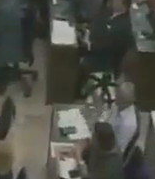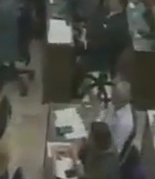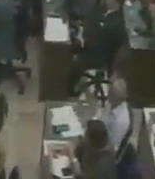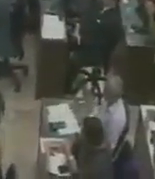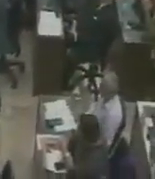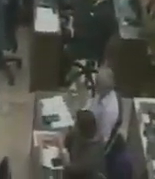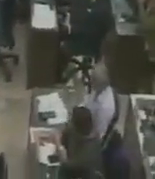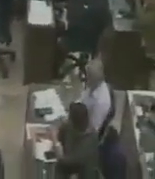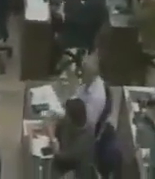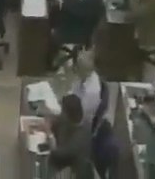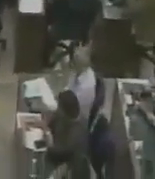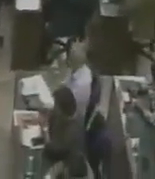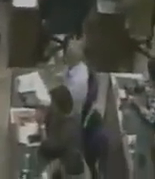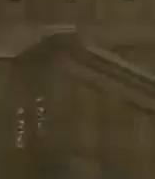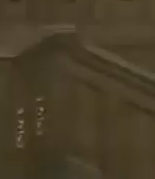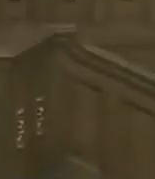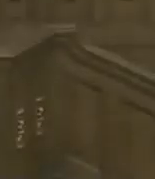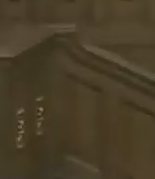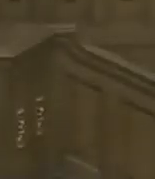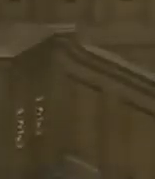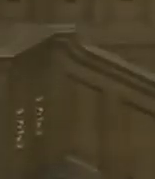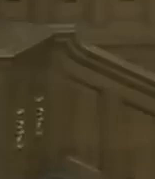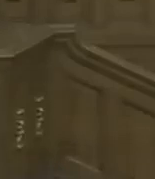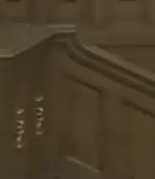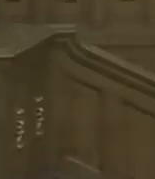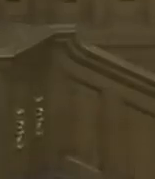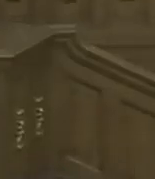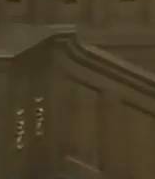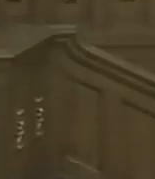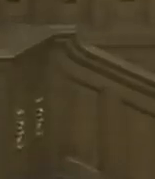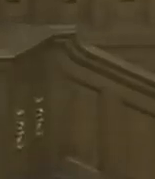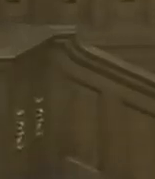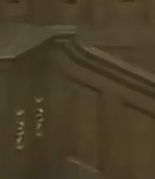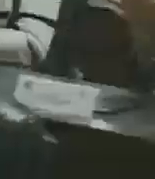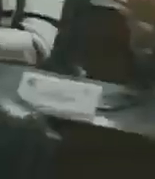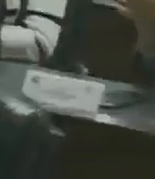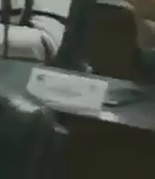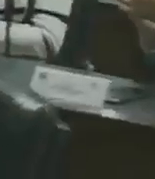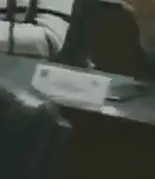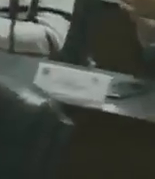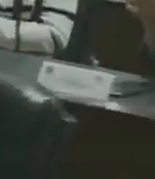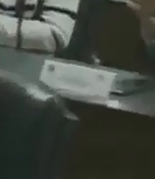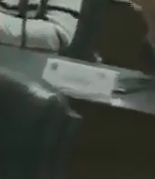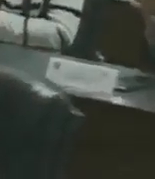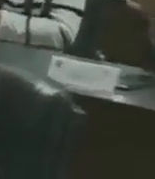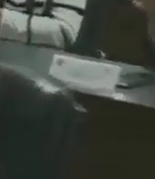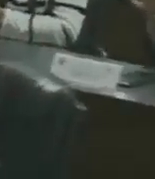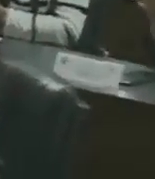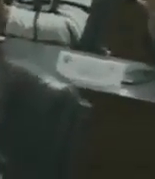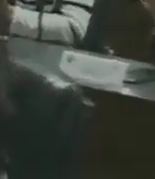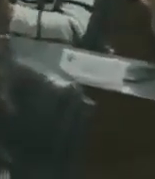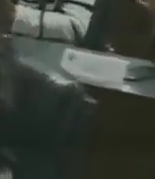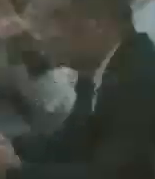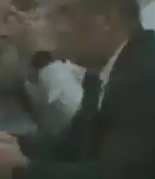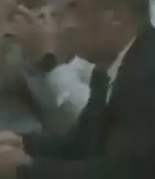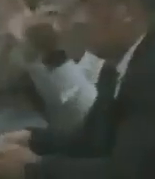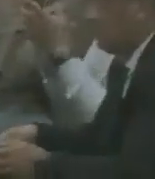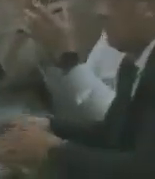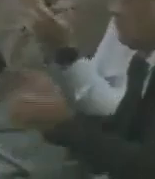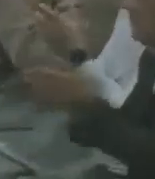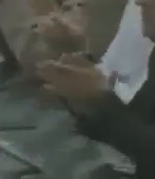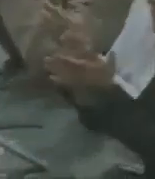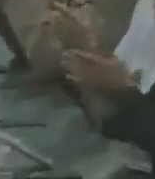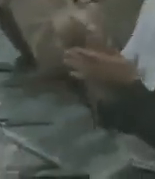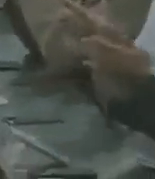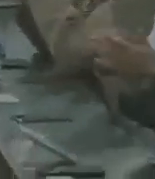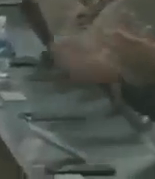Puesto el presidente Nicolás Maduro con este grupo de hombres y mujeres que va a garantizar los derechos y